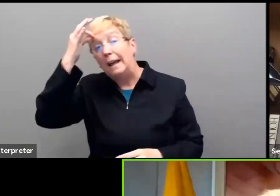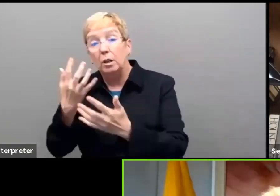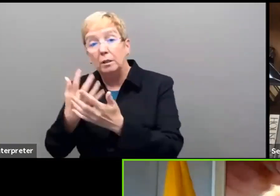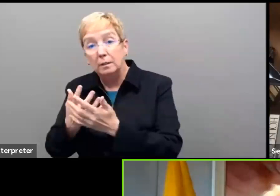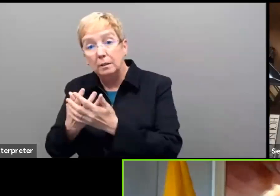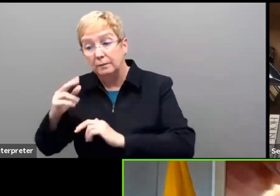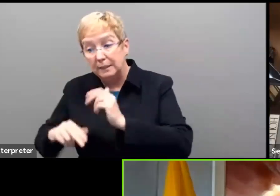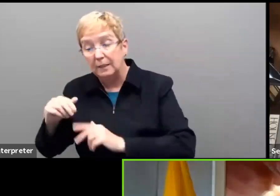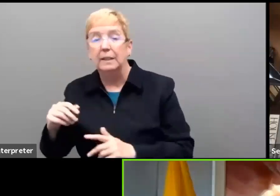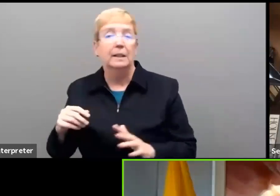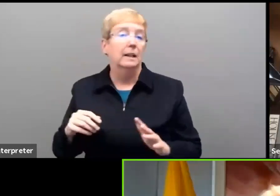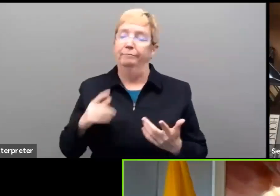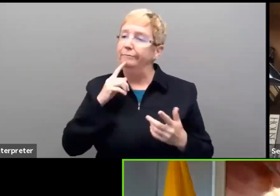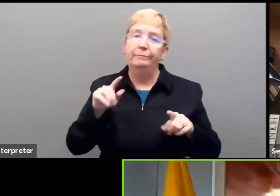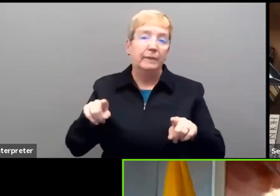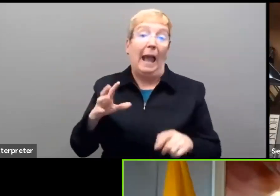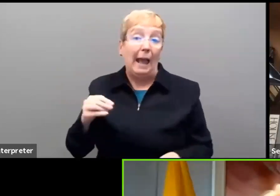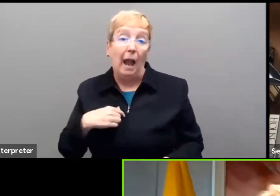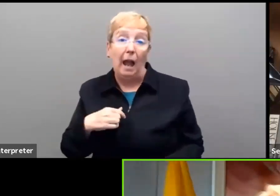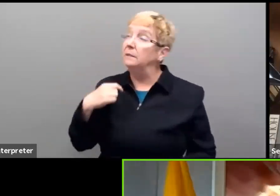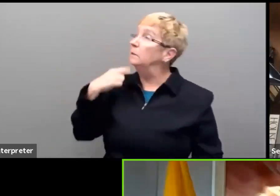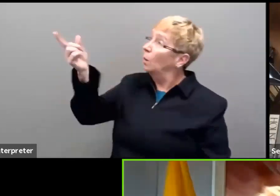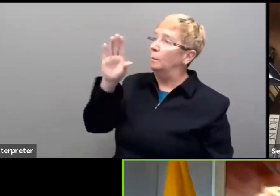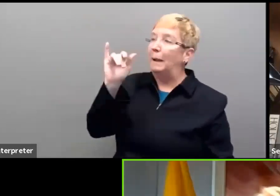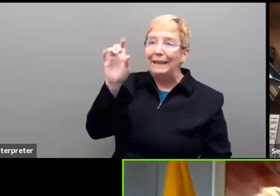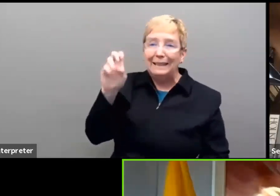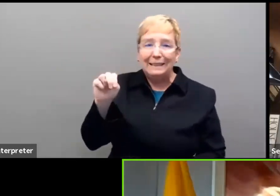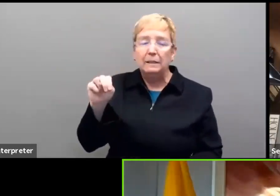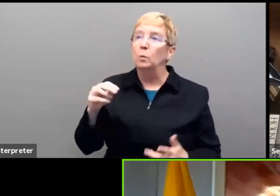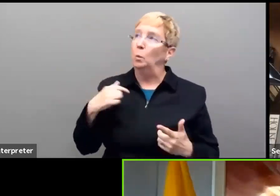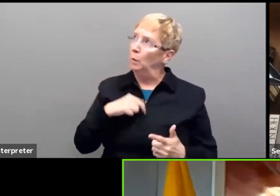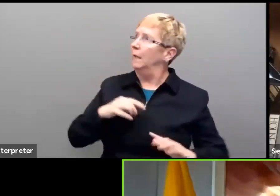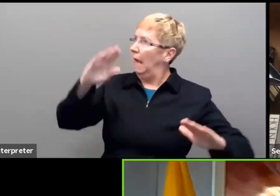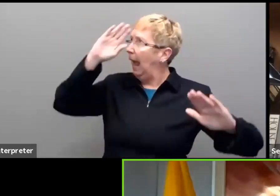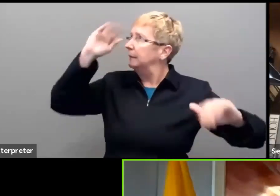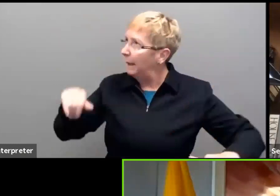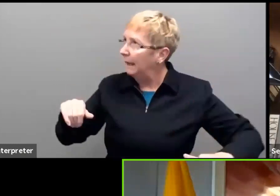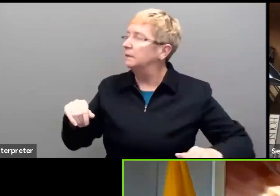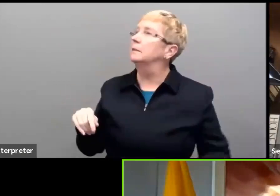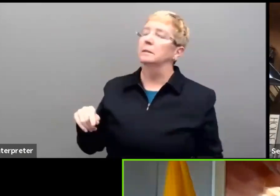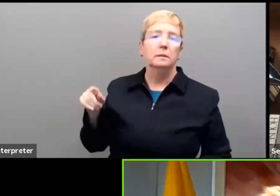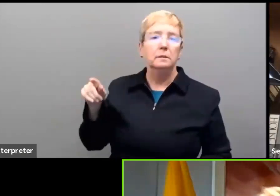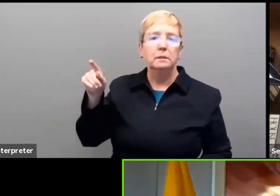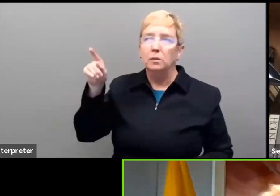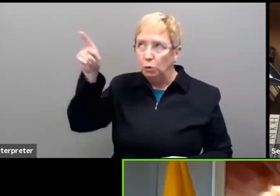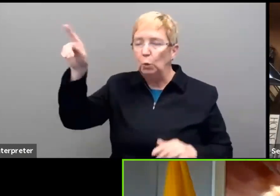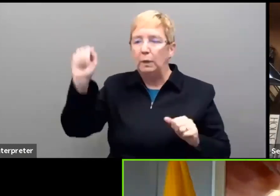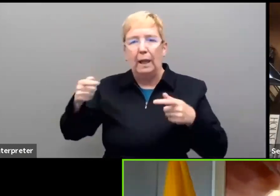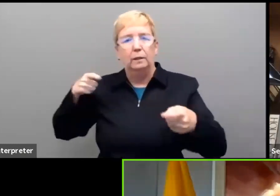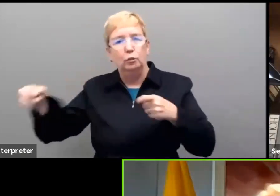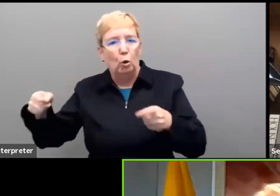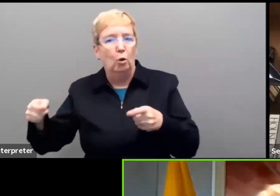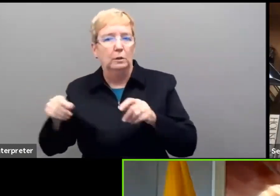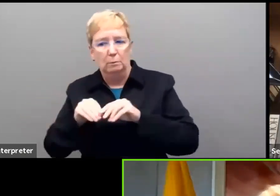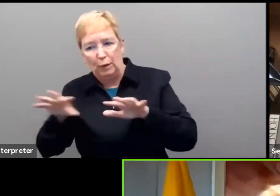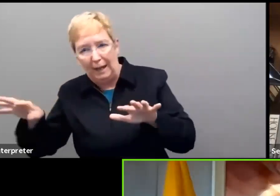vacunen? No hay requerimiento como parte del decreto de salud pública, porque mientras son empleados públicos, no